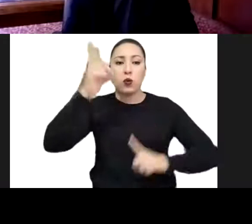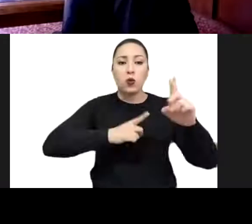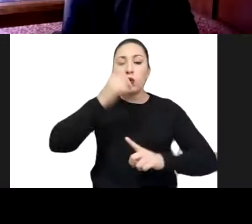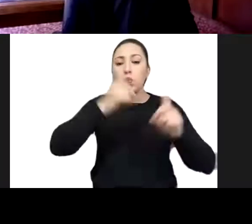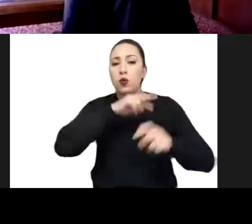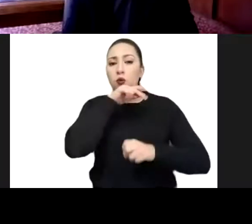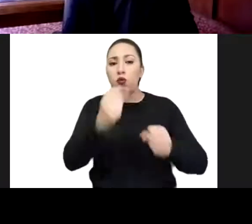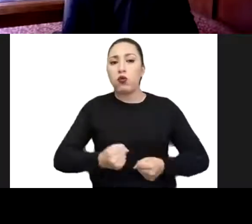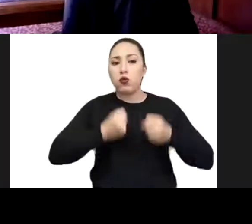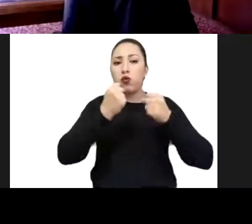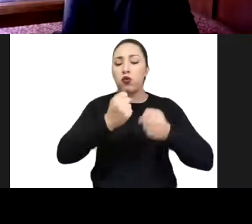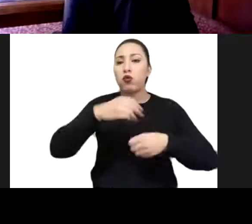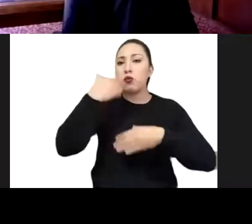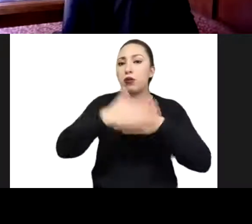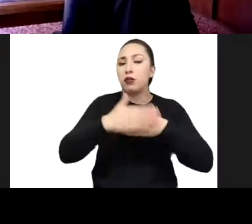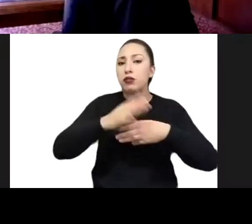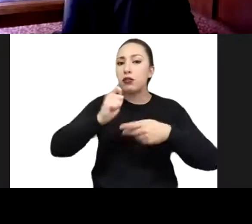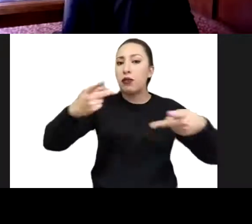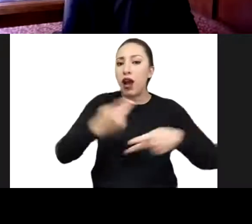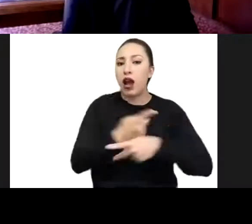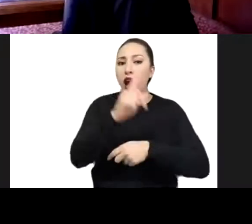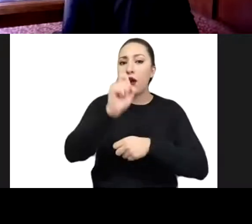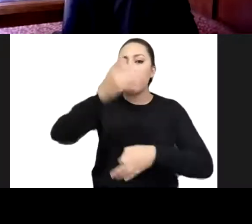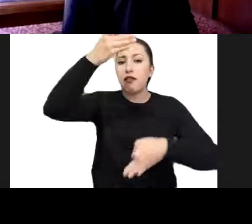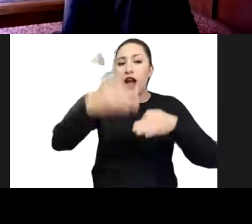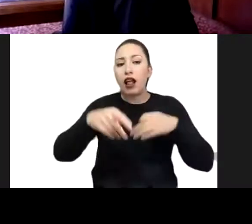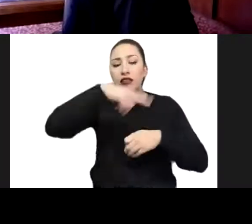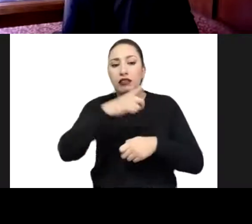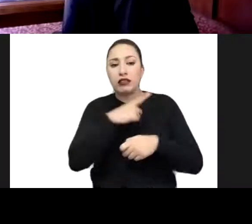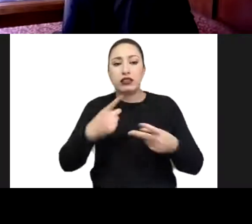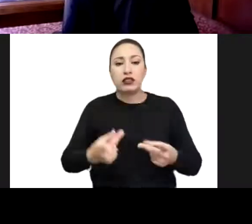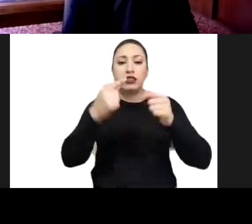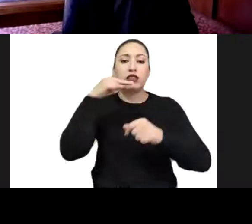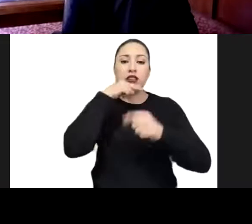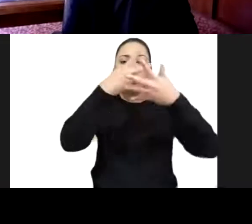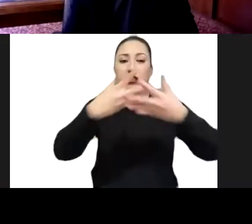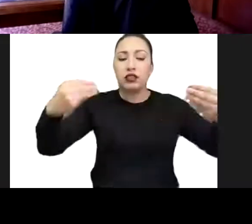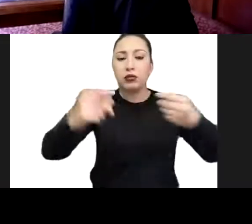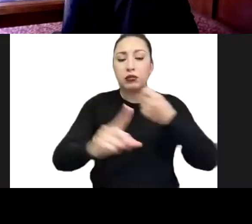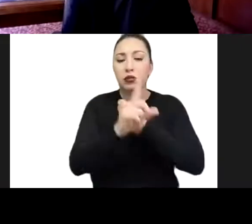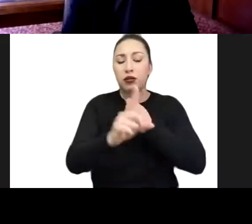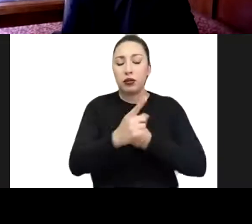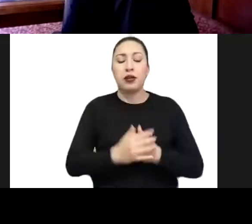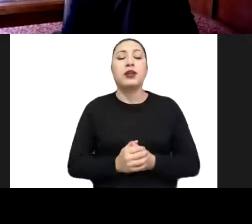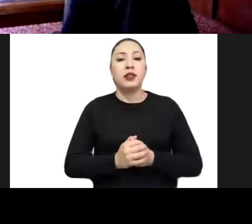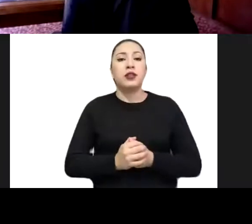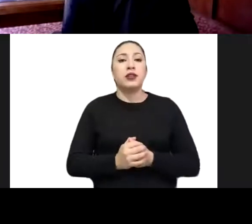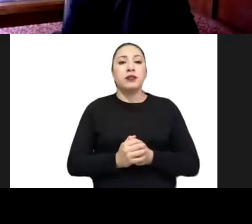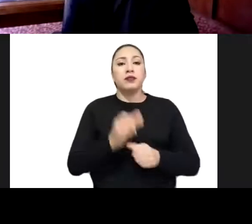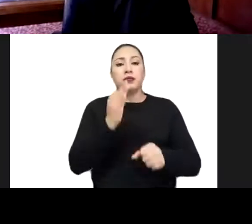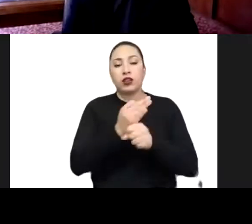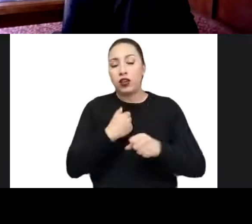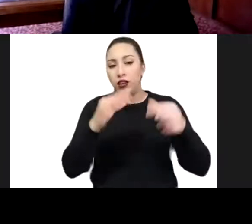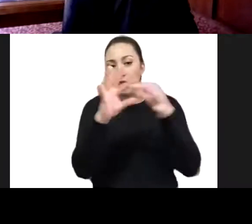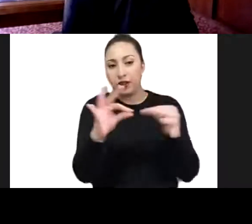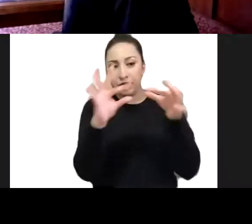cambio climático en los recursos hídricos. Dicho ello, compartiré brevemente la dinámica y el formato